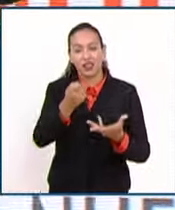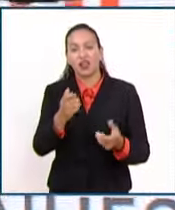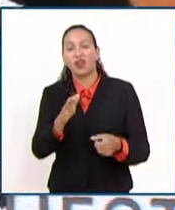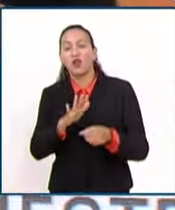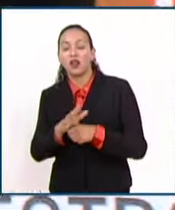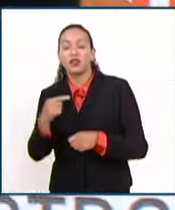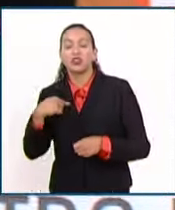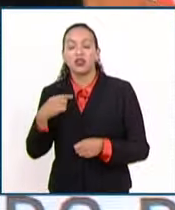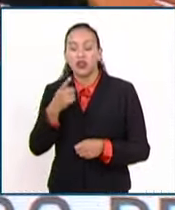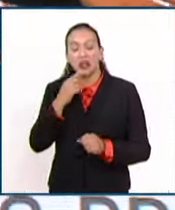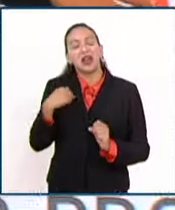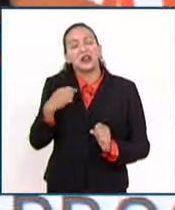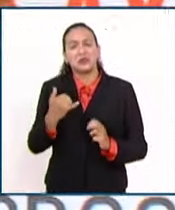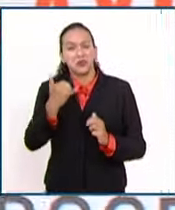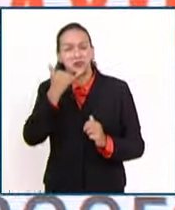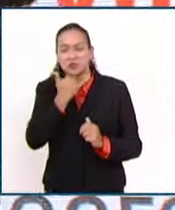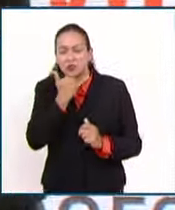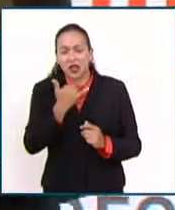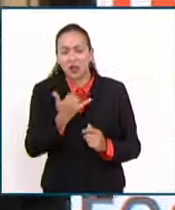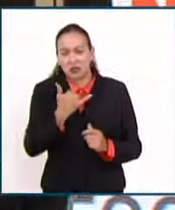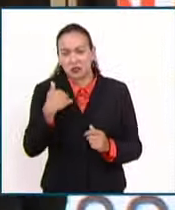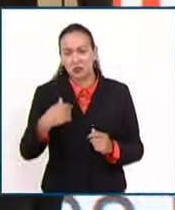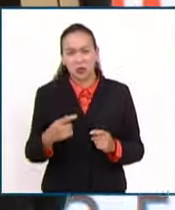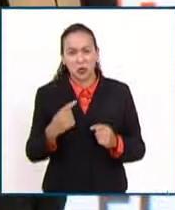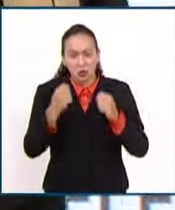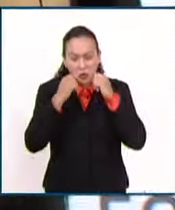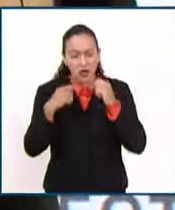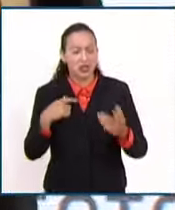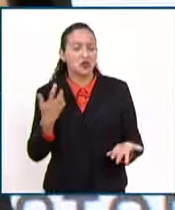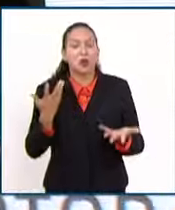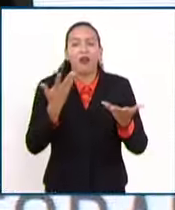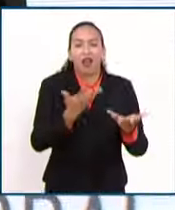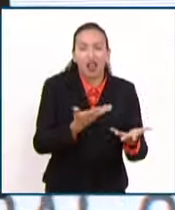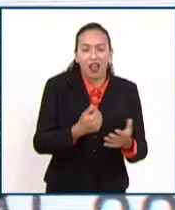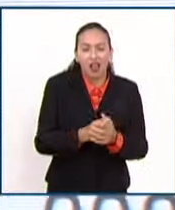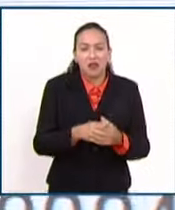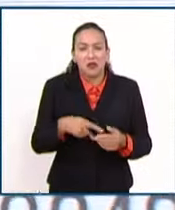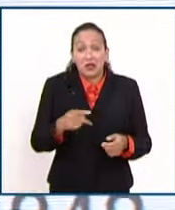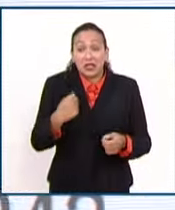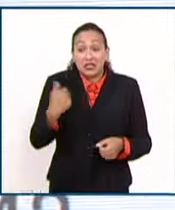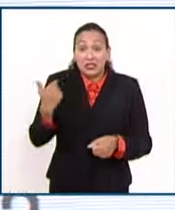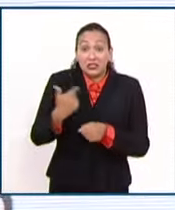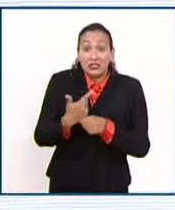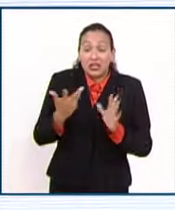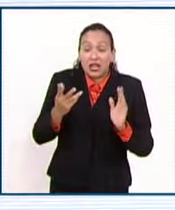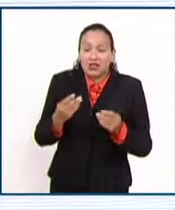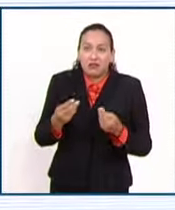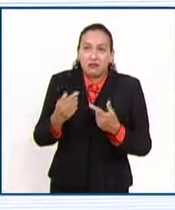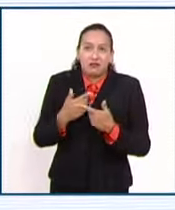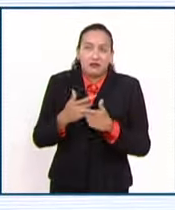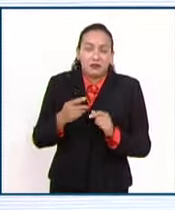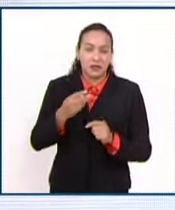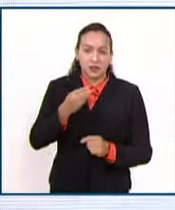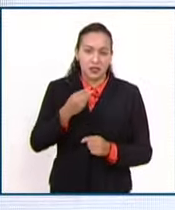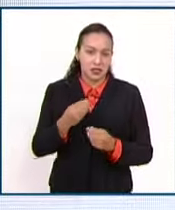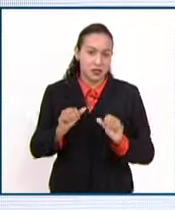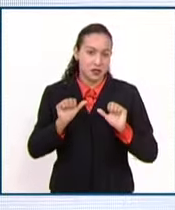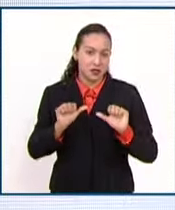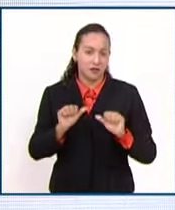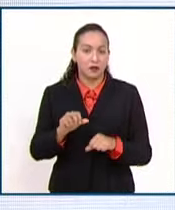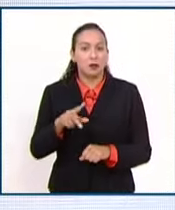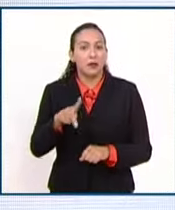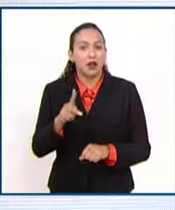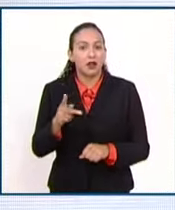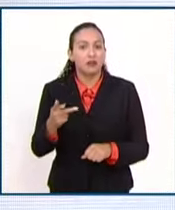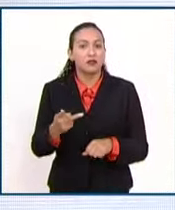a cometer la tropelía, si no me cachan, ya la libré, y si me llegan a cachar, pues lo único que va a suceder es que voy a